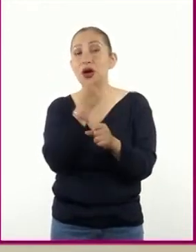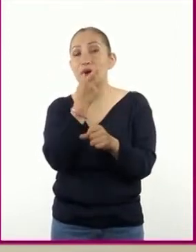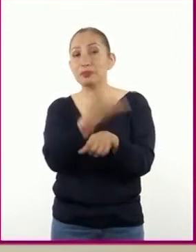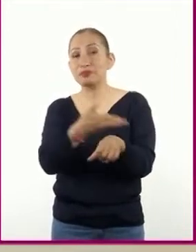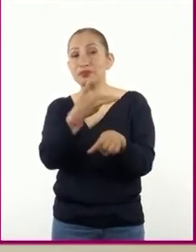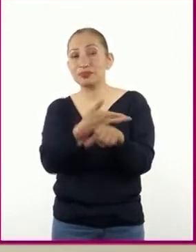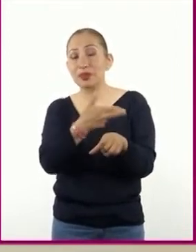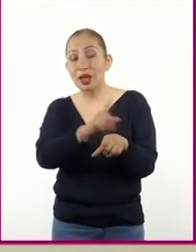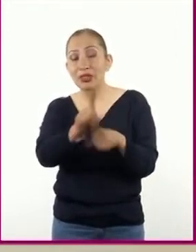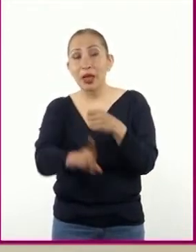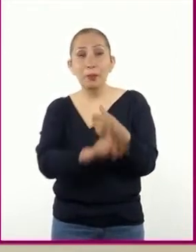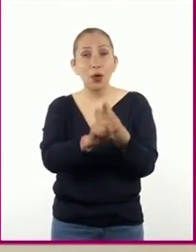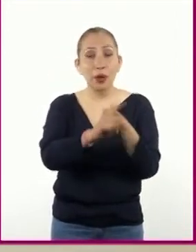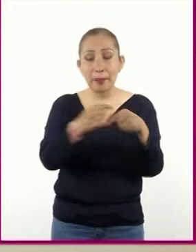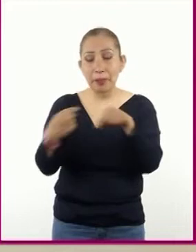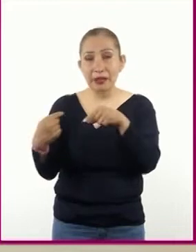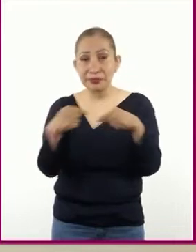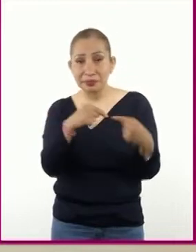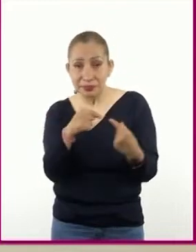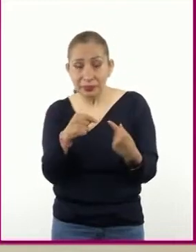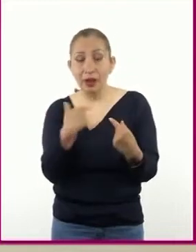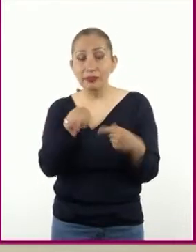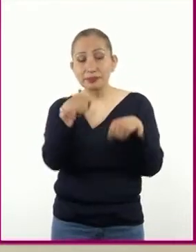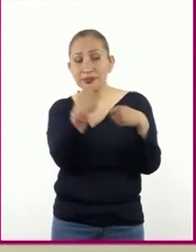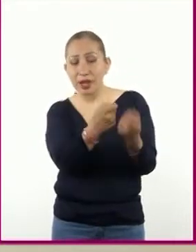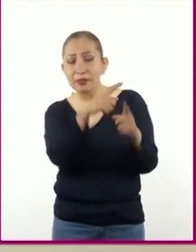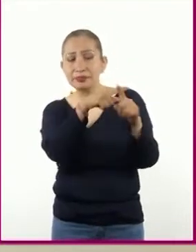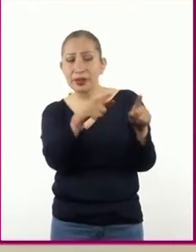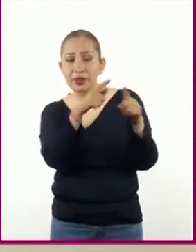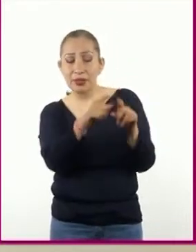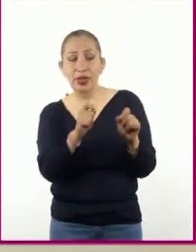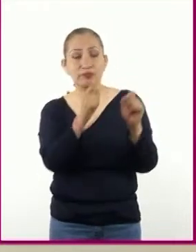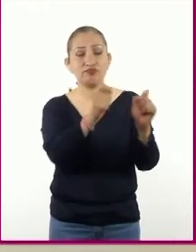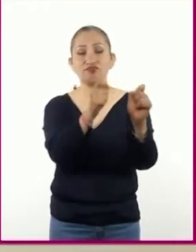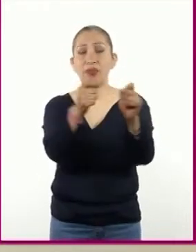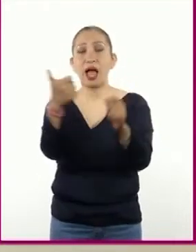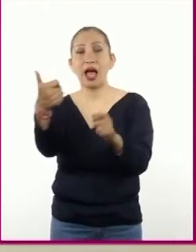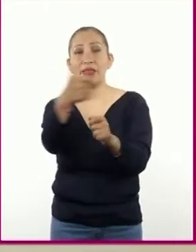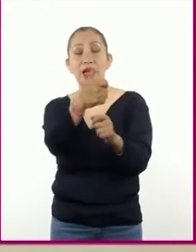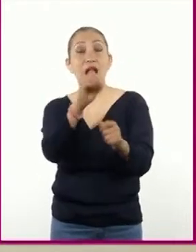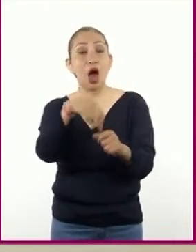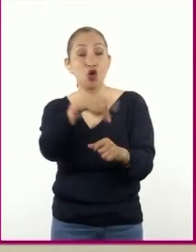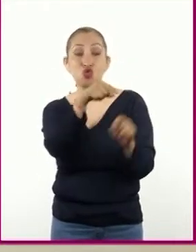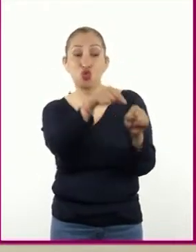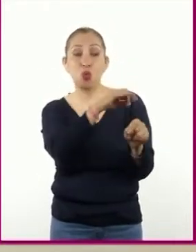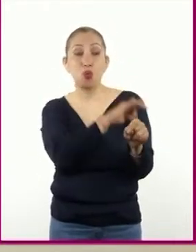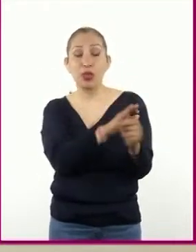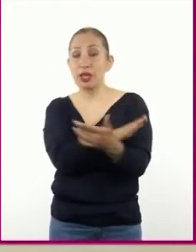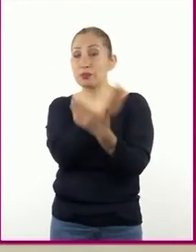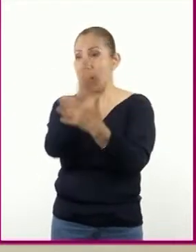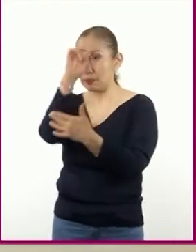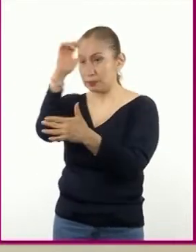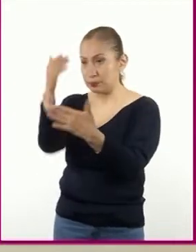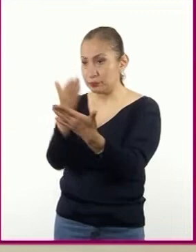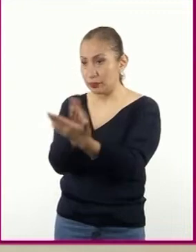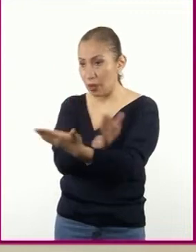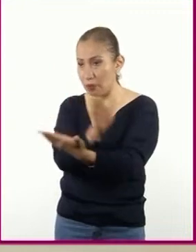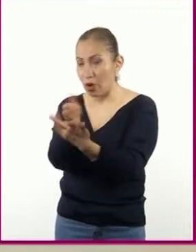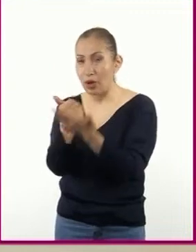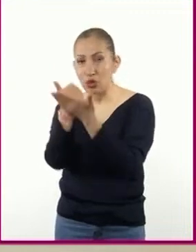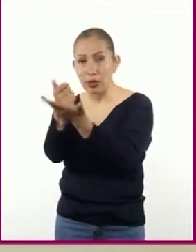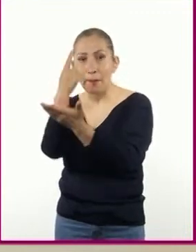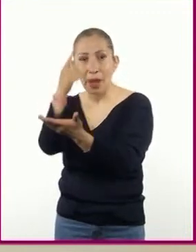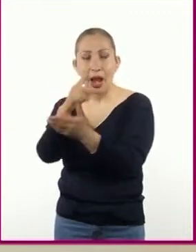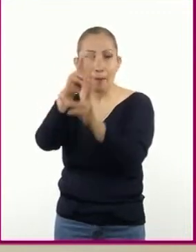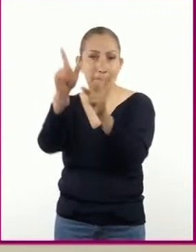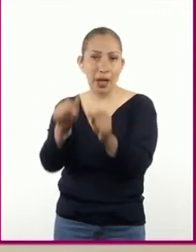a la solución de controversias, concediendo una serie de facultades a las Naciones Unidas para su injerencia en la solución pacífica de